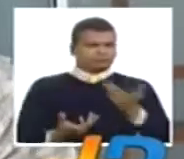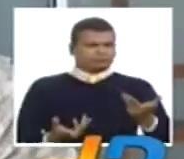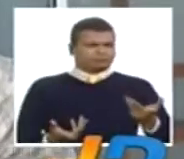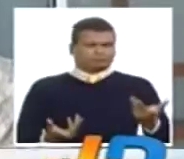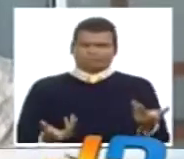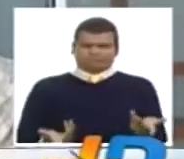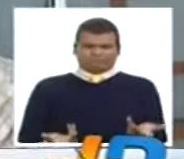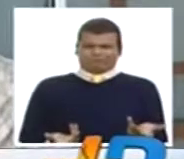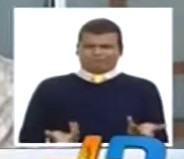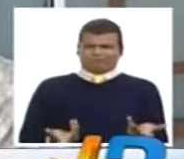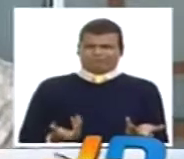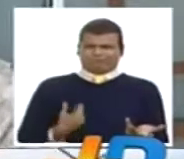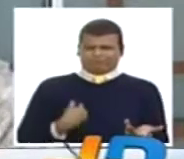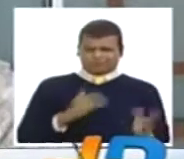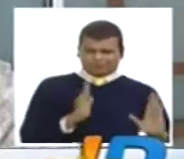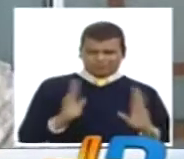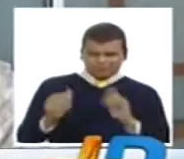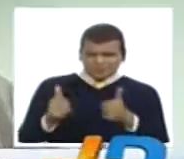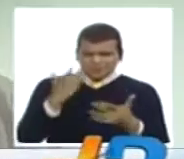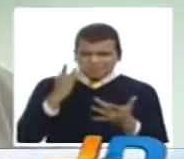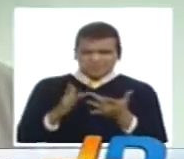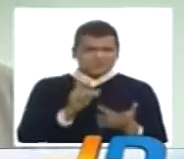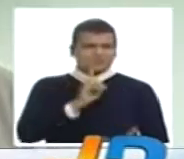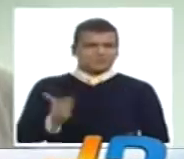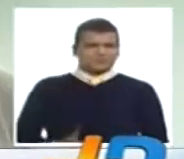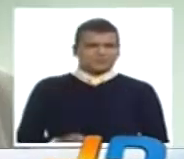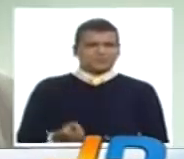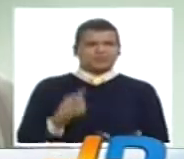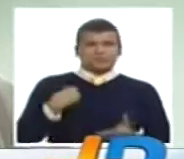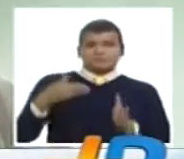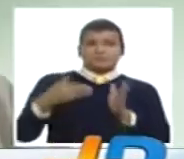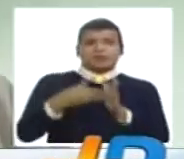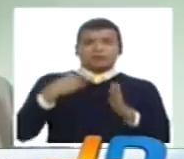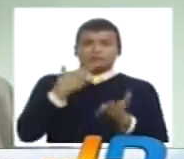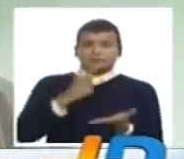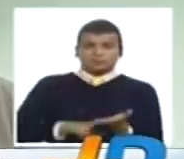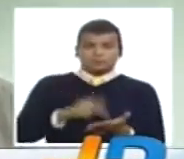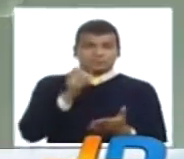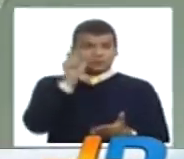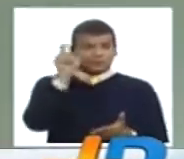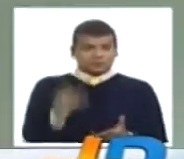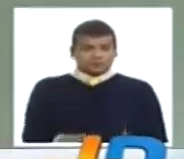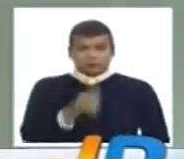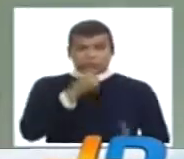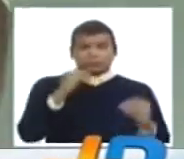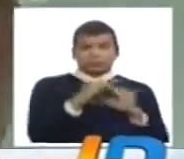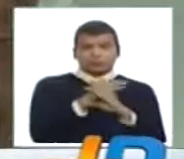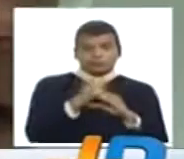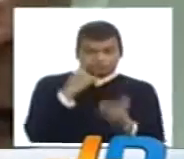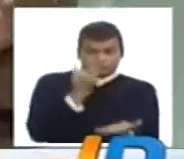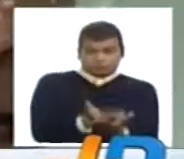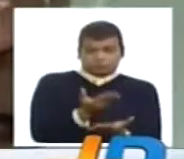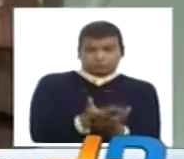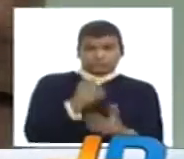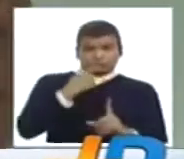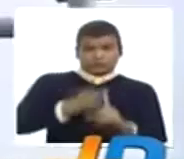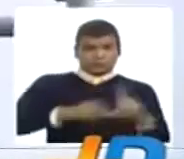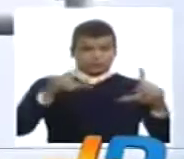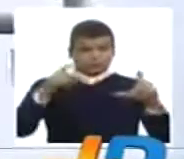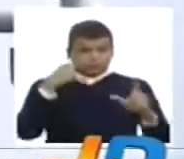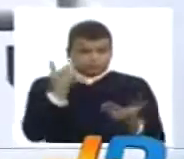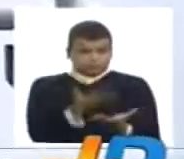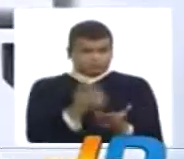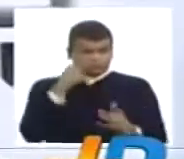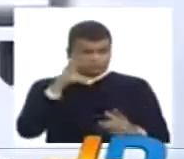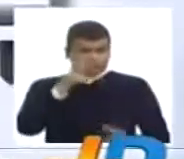entonces no existía el debido proceso en ese momento. A pesar del fallo, el secretario de Tránsito insiste en que la multa es legal porque fue